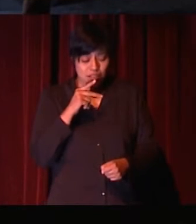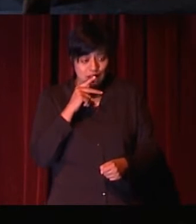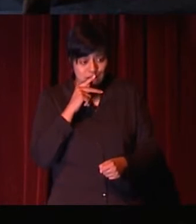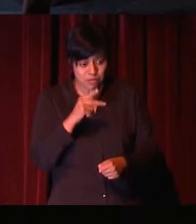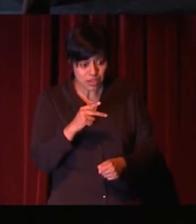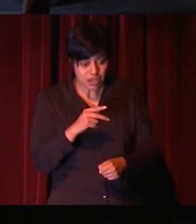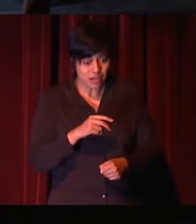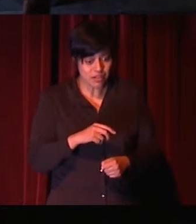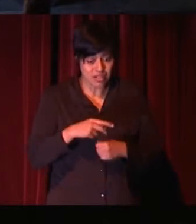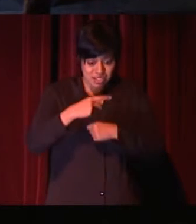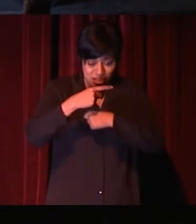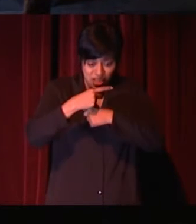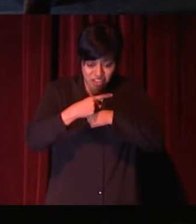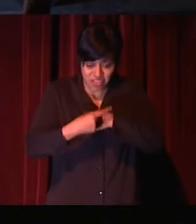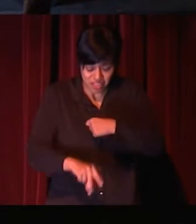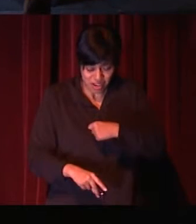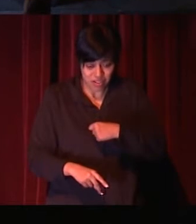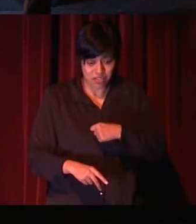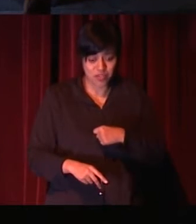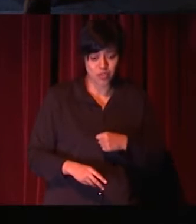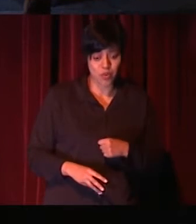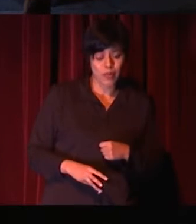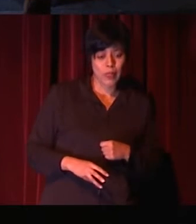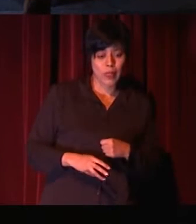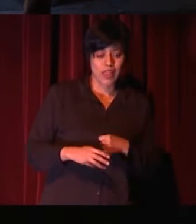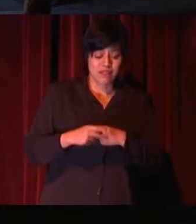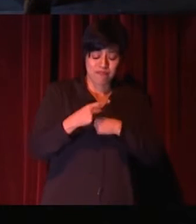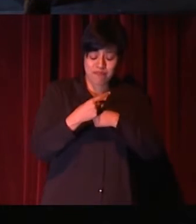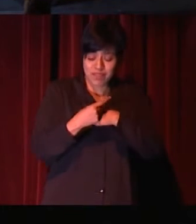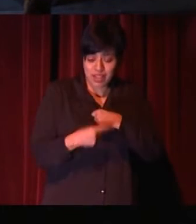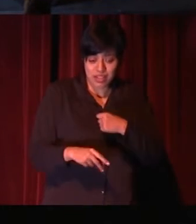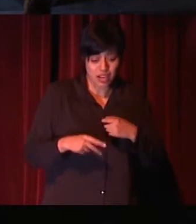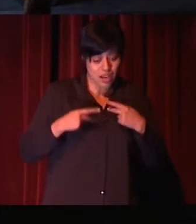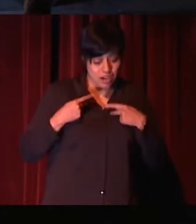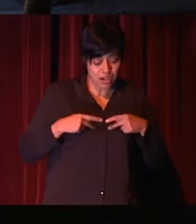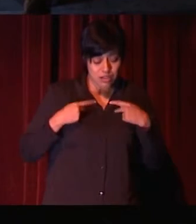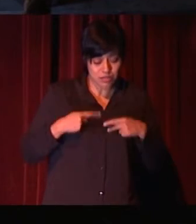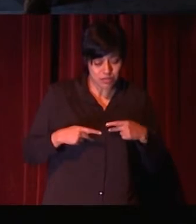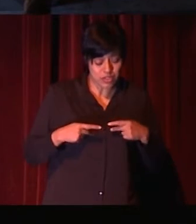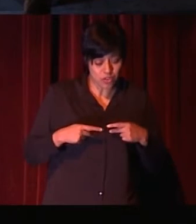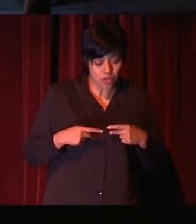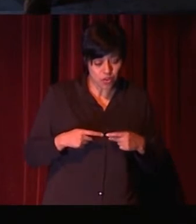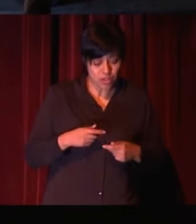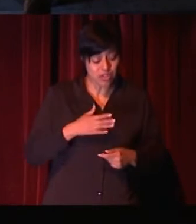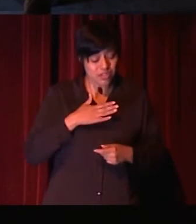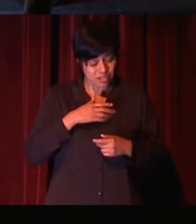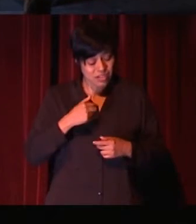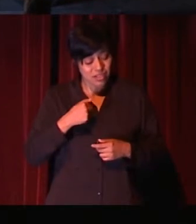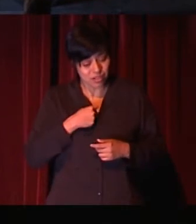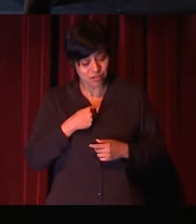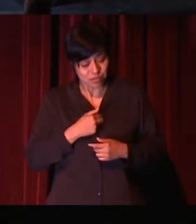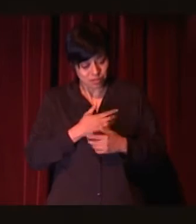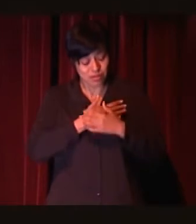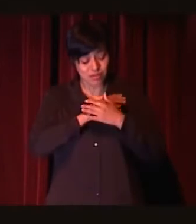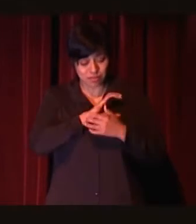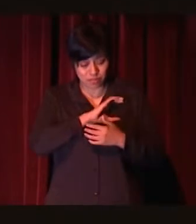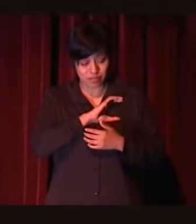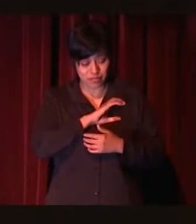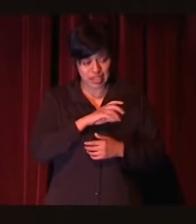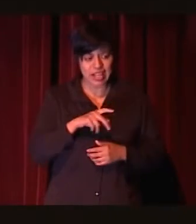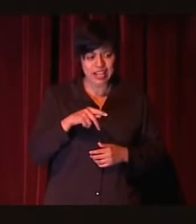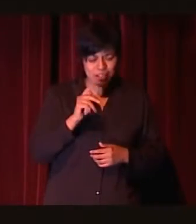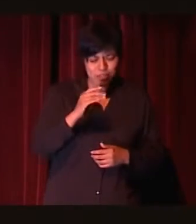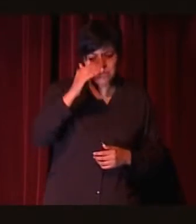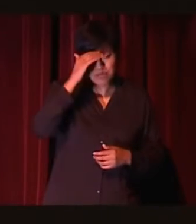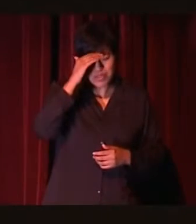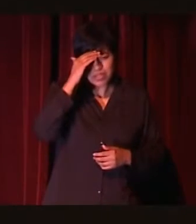sobre lastimarlos sobre herir a las personas que estaban a mi alrededor personas que me importaban entonces me propuse algo